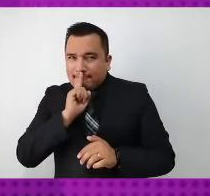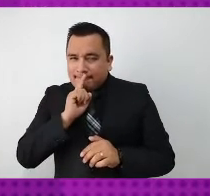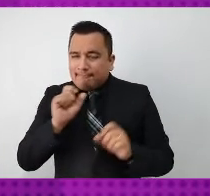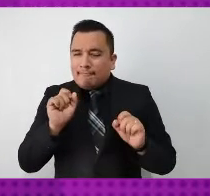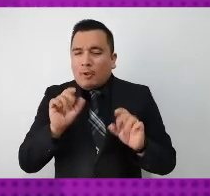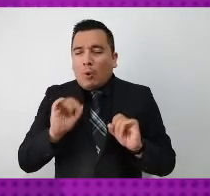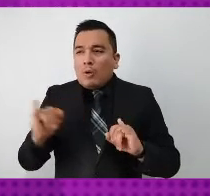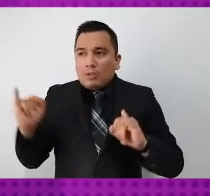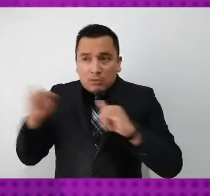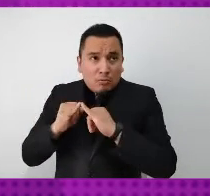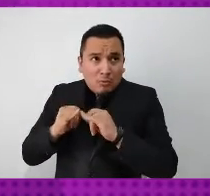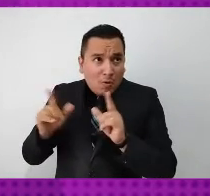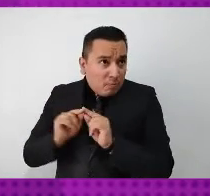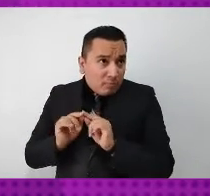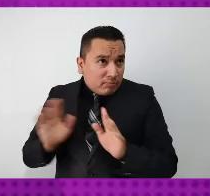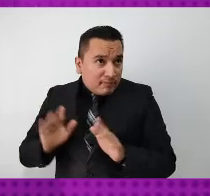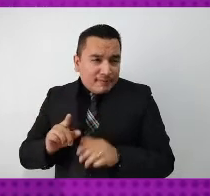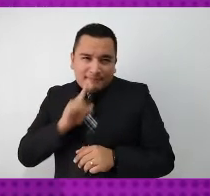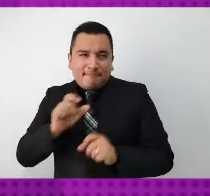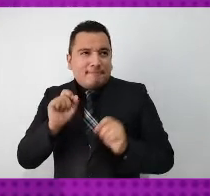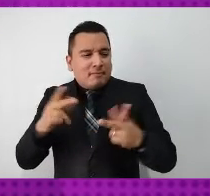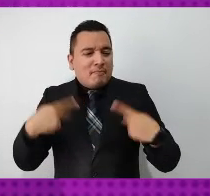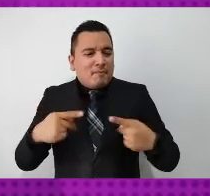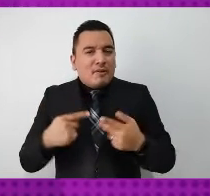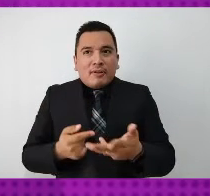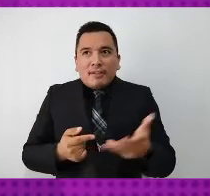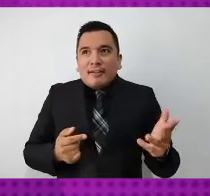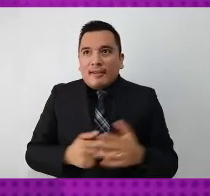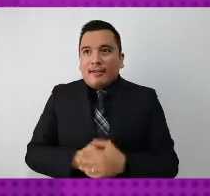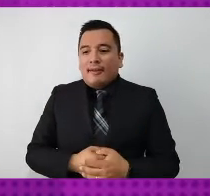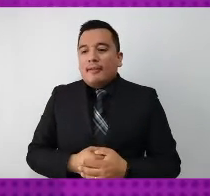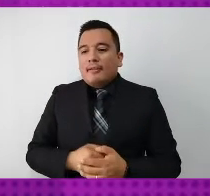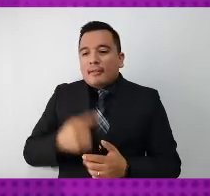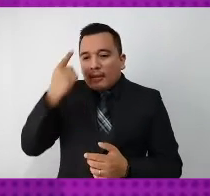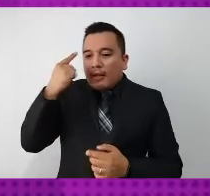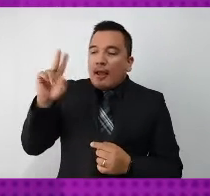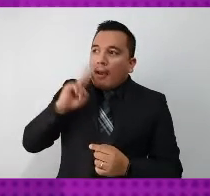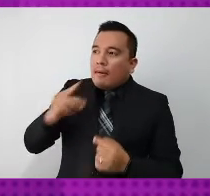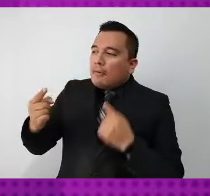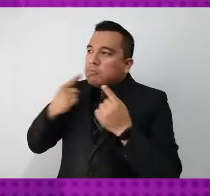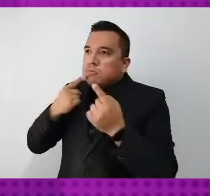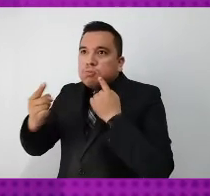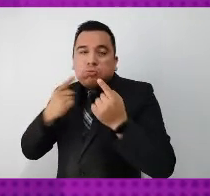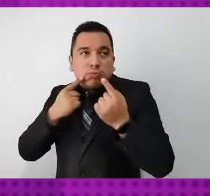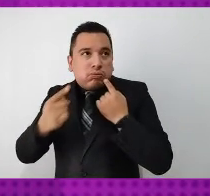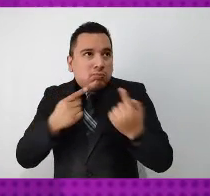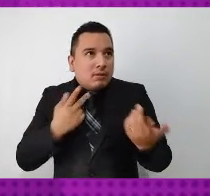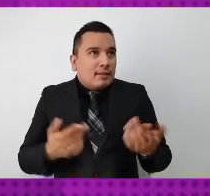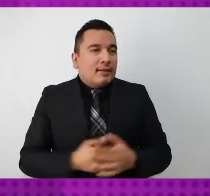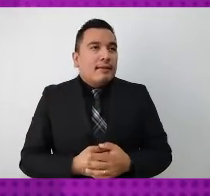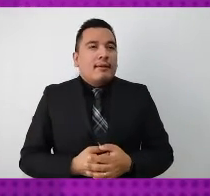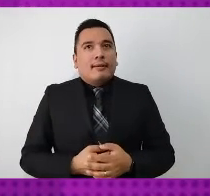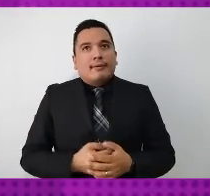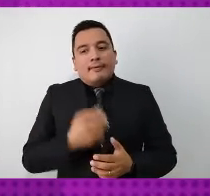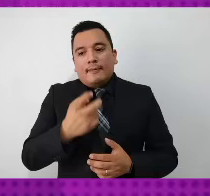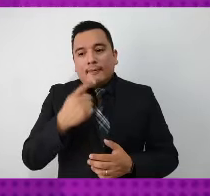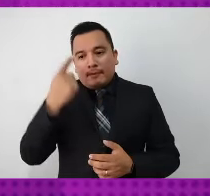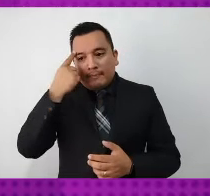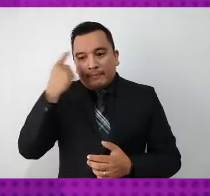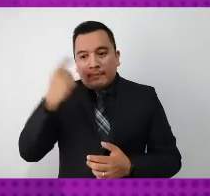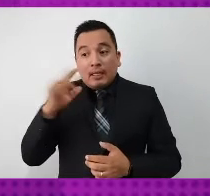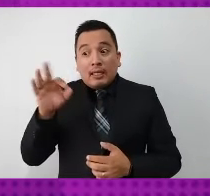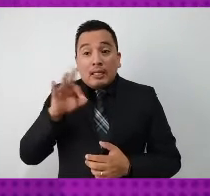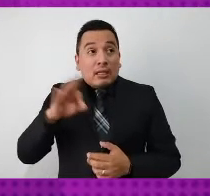puede jugar un papel de interlocución de llevar voz a quienes no lo